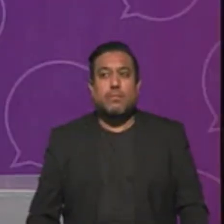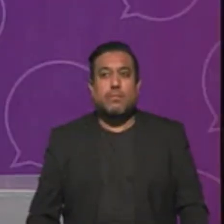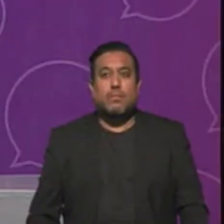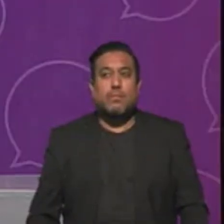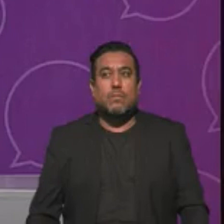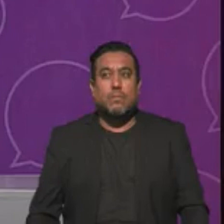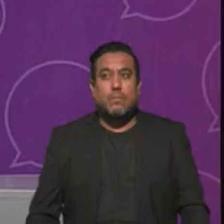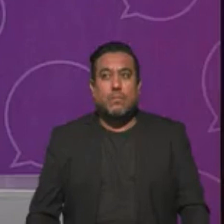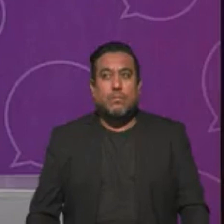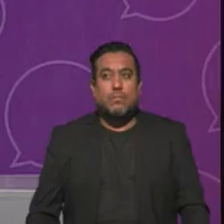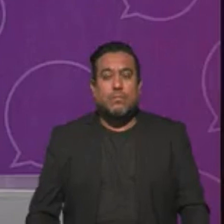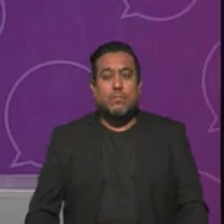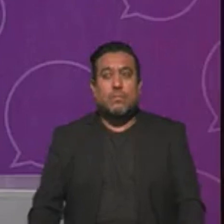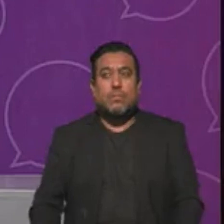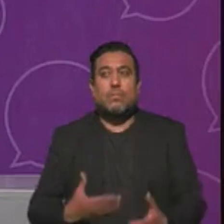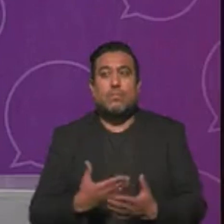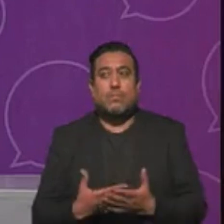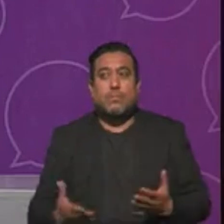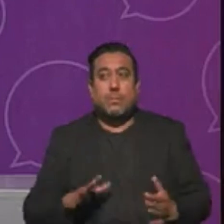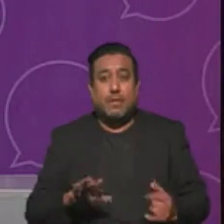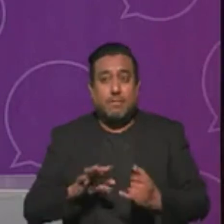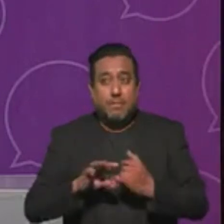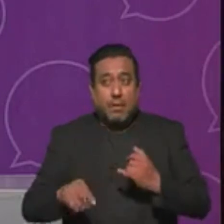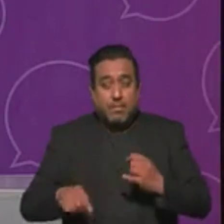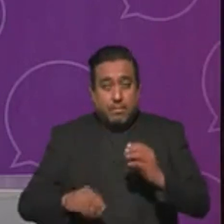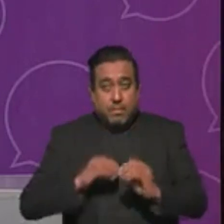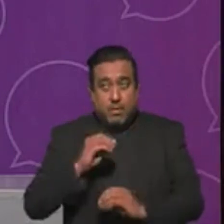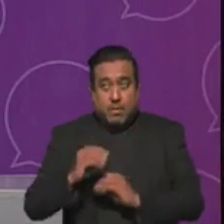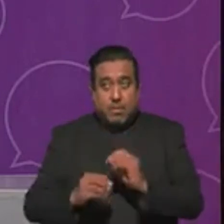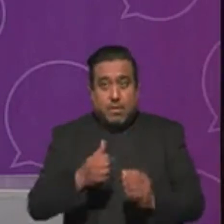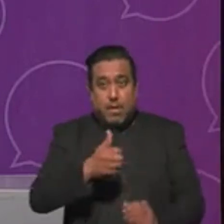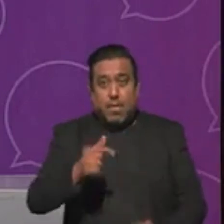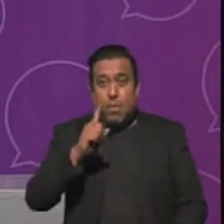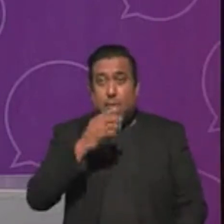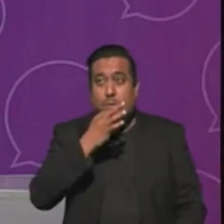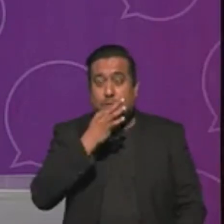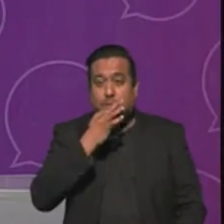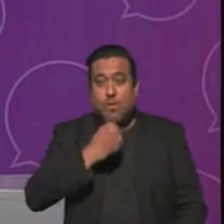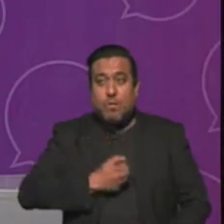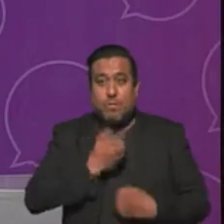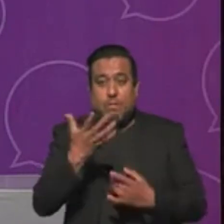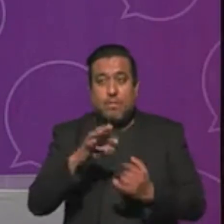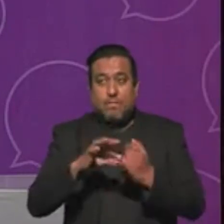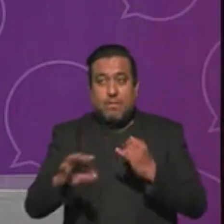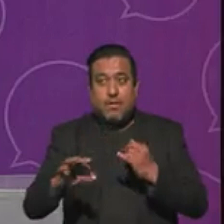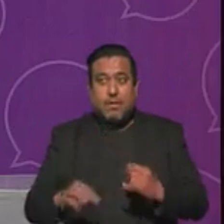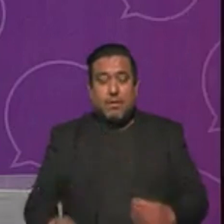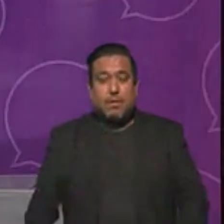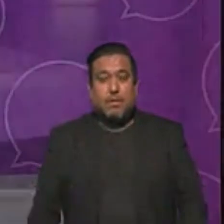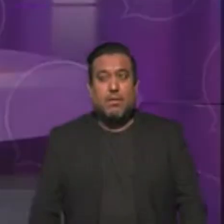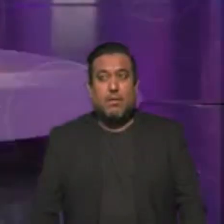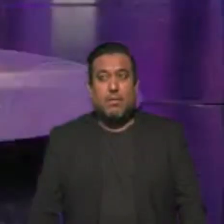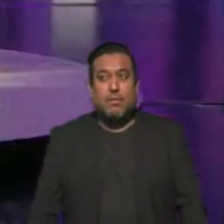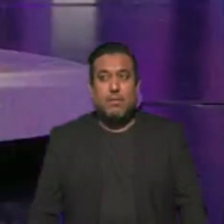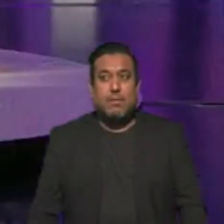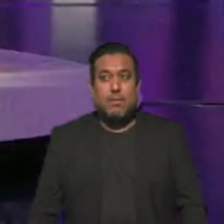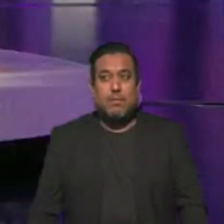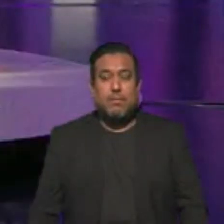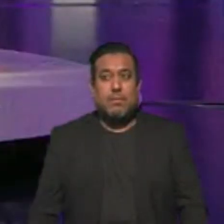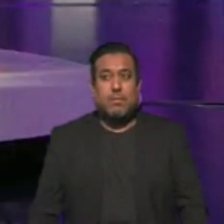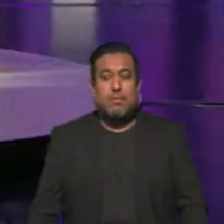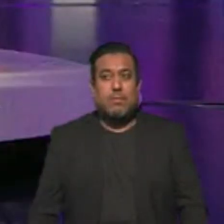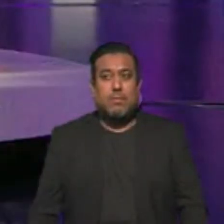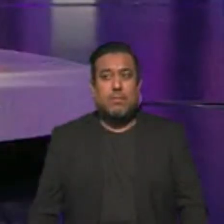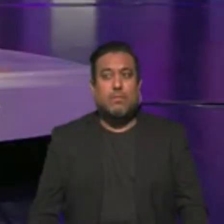finalizar el debate las candidatas los candidatos tendrán un minuto para dar su mensaje de despedida vamos a dar inicio con el candidato